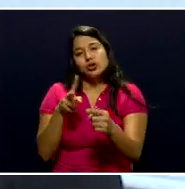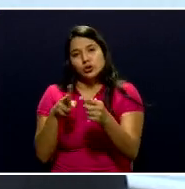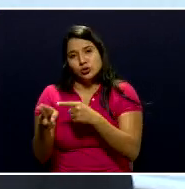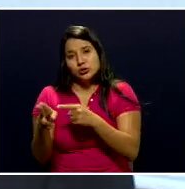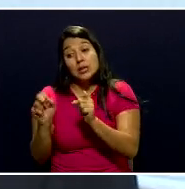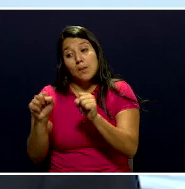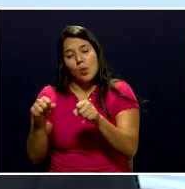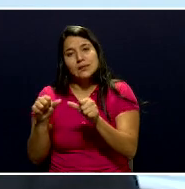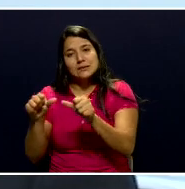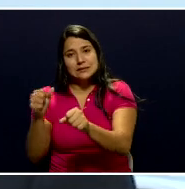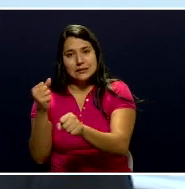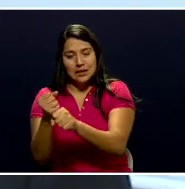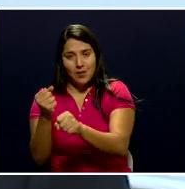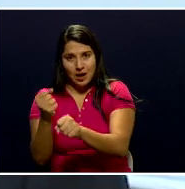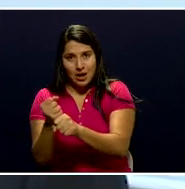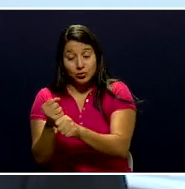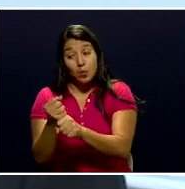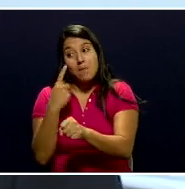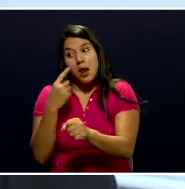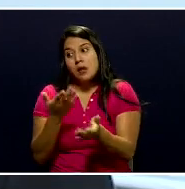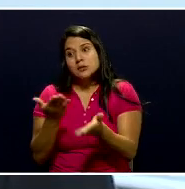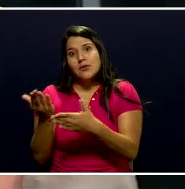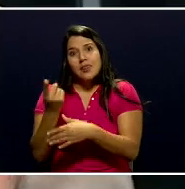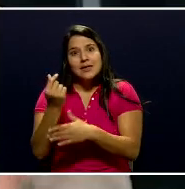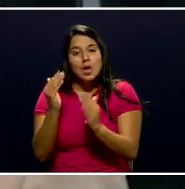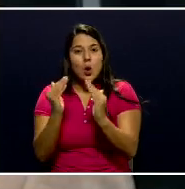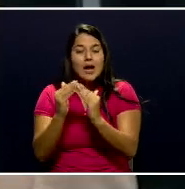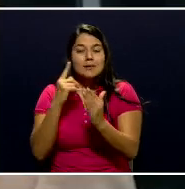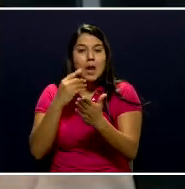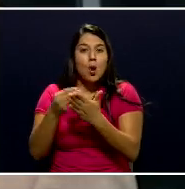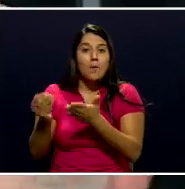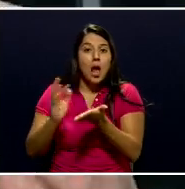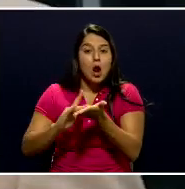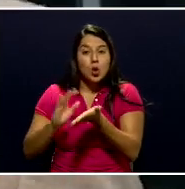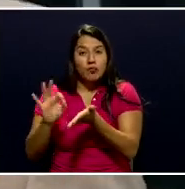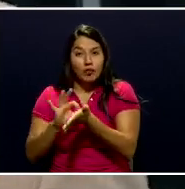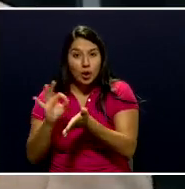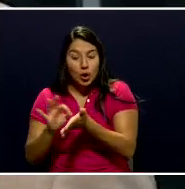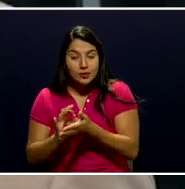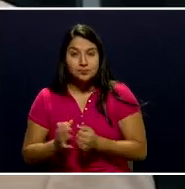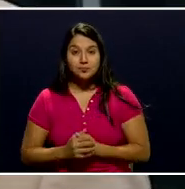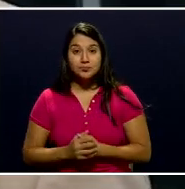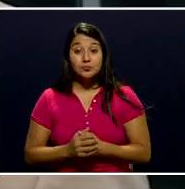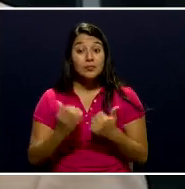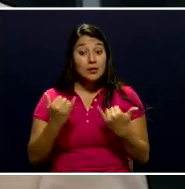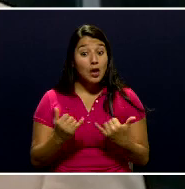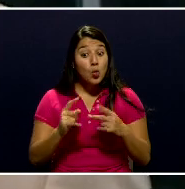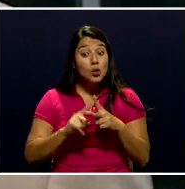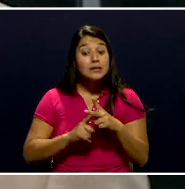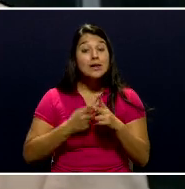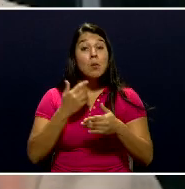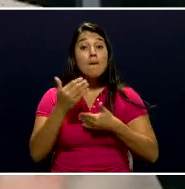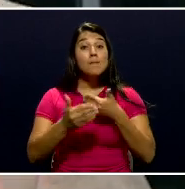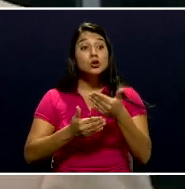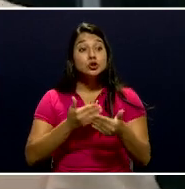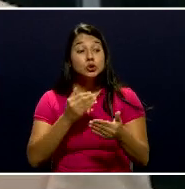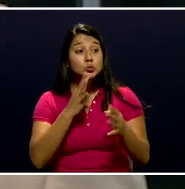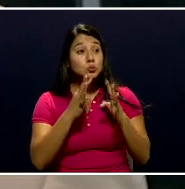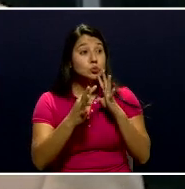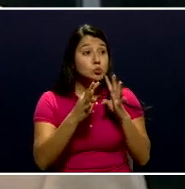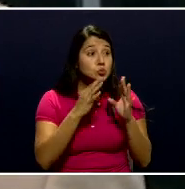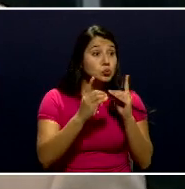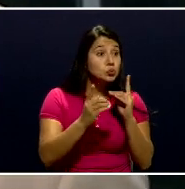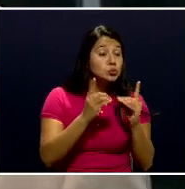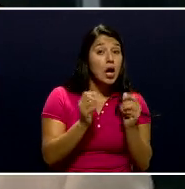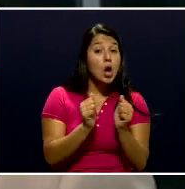sigan llevando dinero para la casa, para el arroz y los frijoles. Iniciamos a partir de este momento un proceso de diálogo permanente